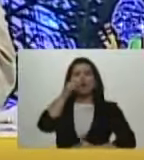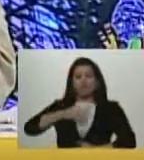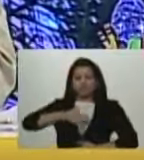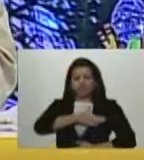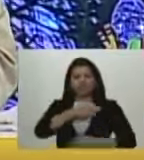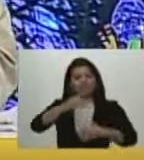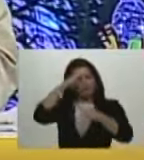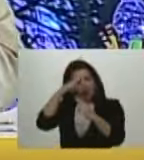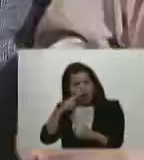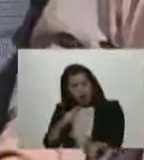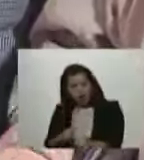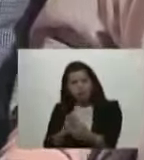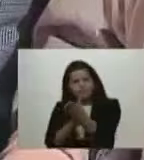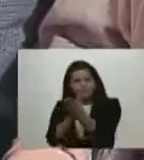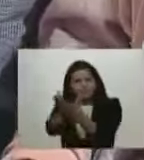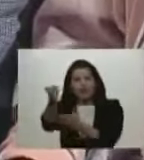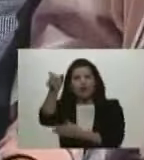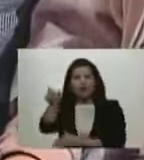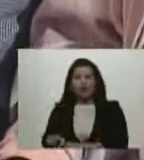Rafael Urdaneta,